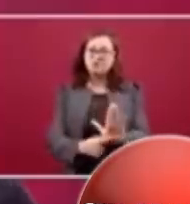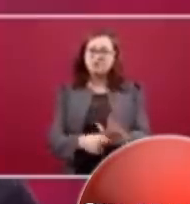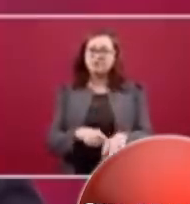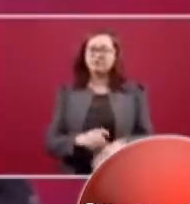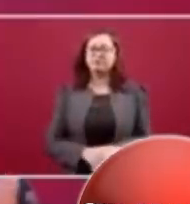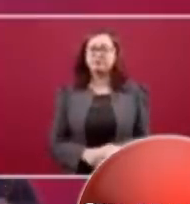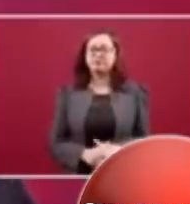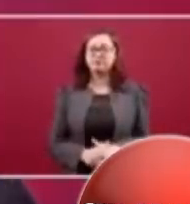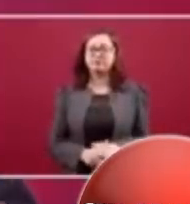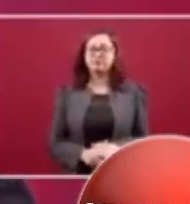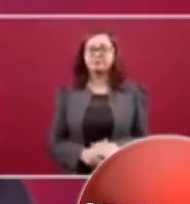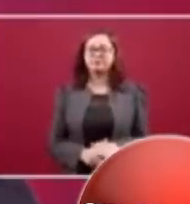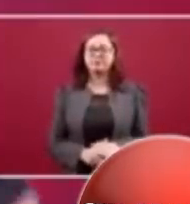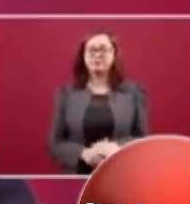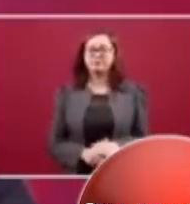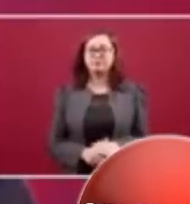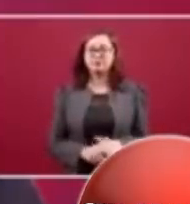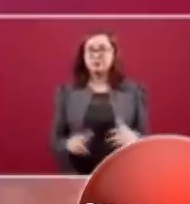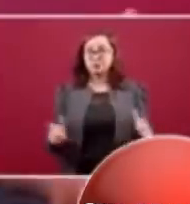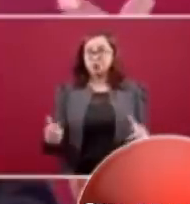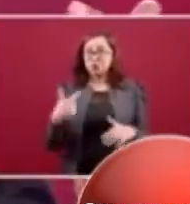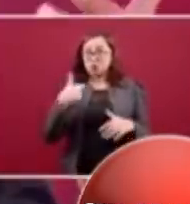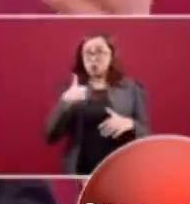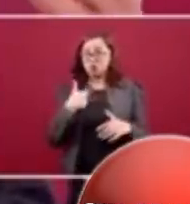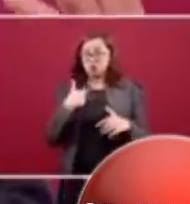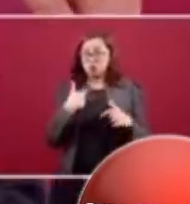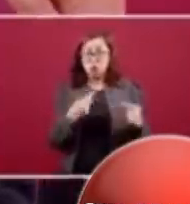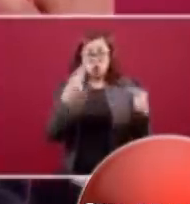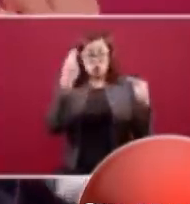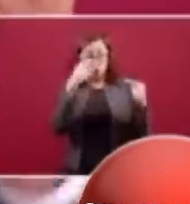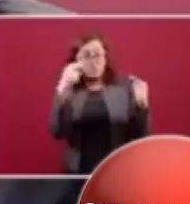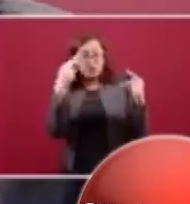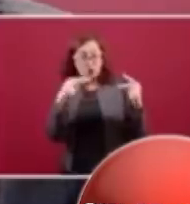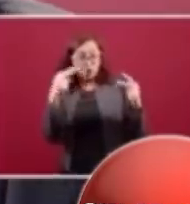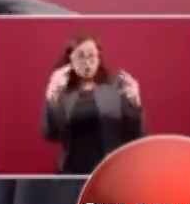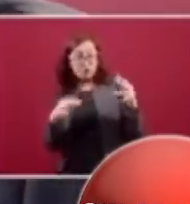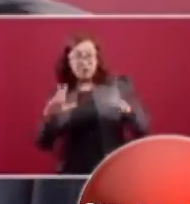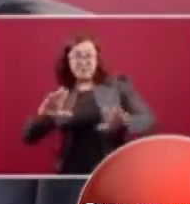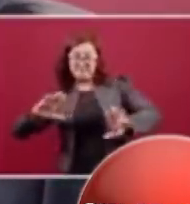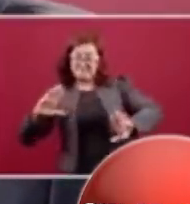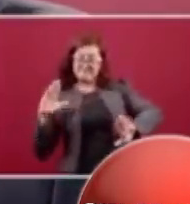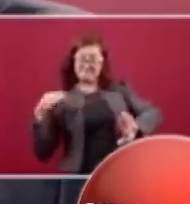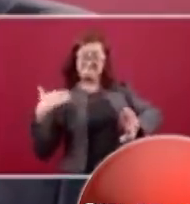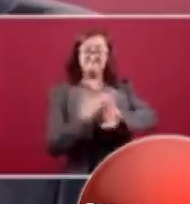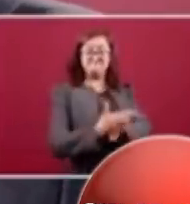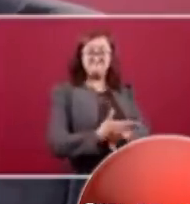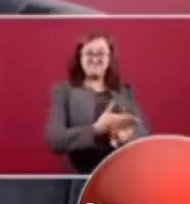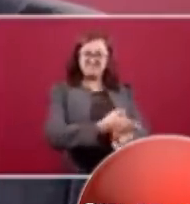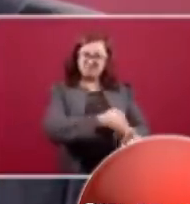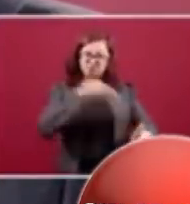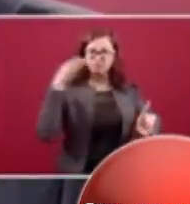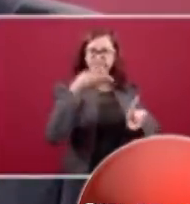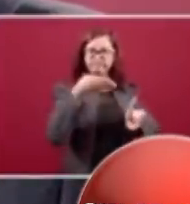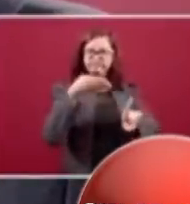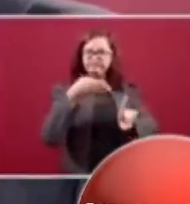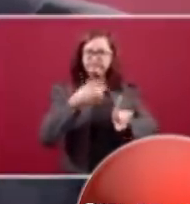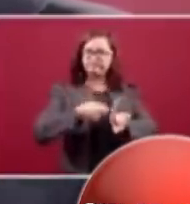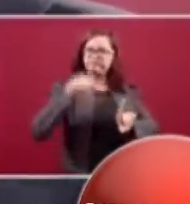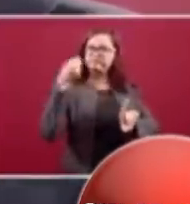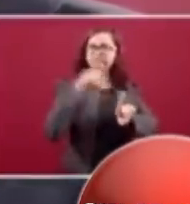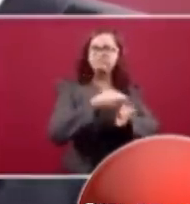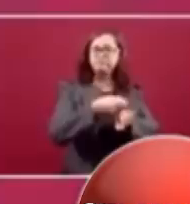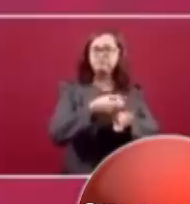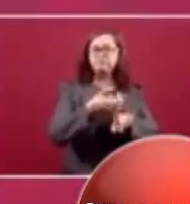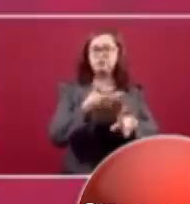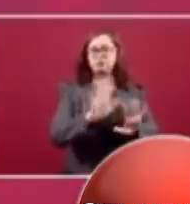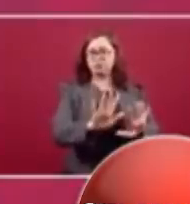porque eso sí sería una agresión directa y sé lo que